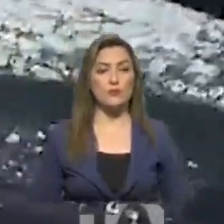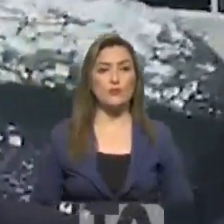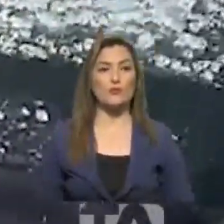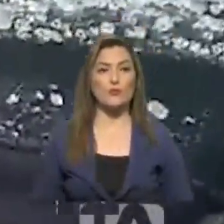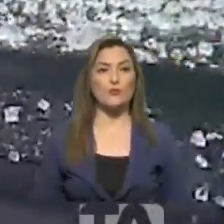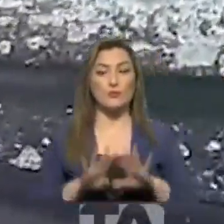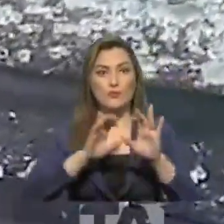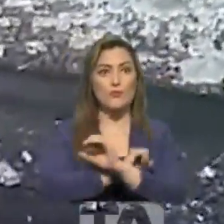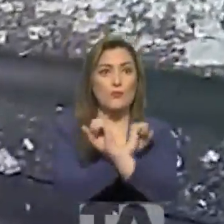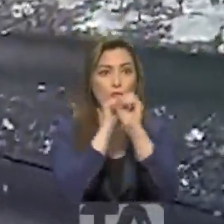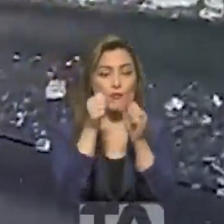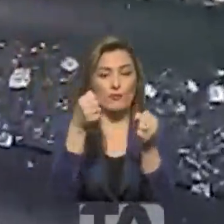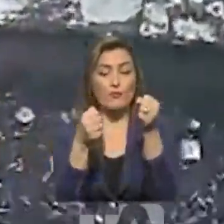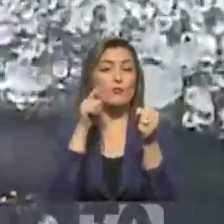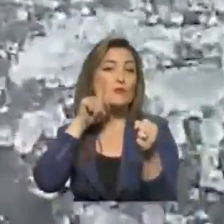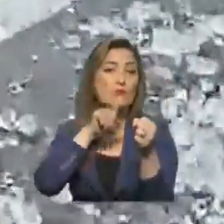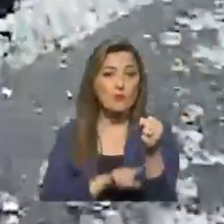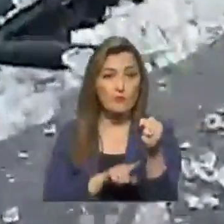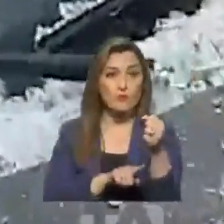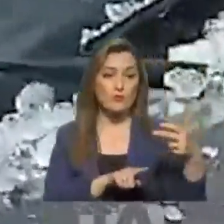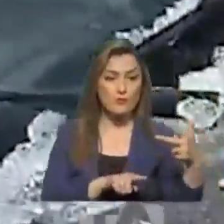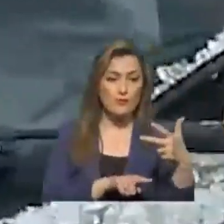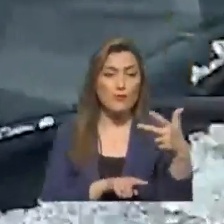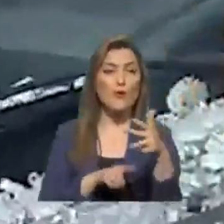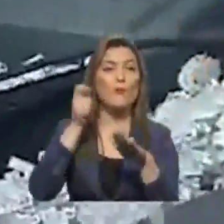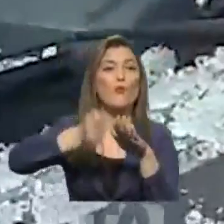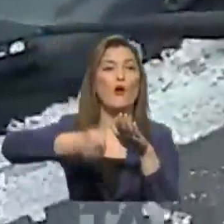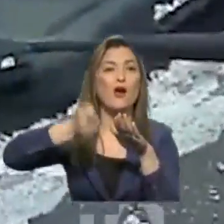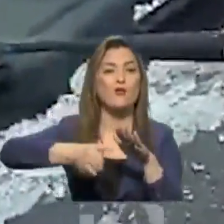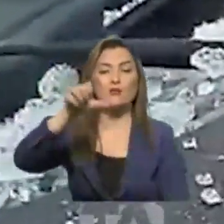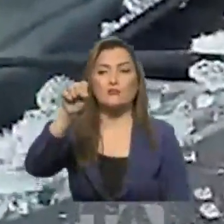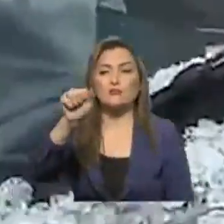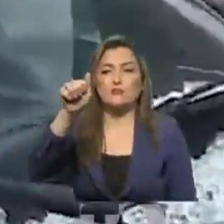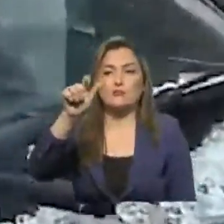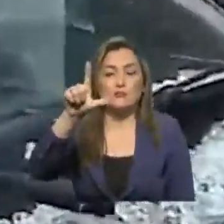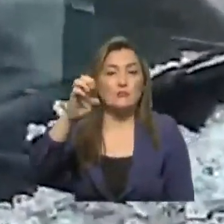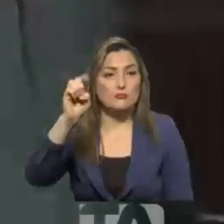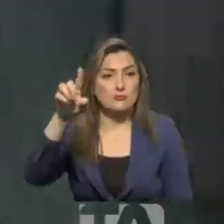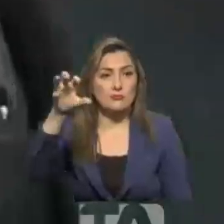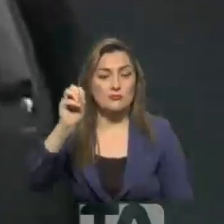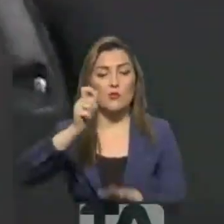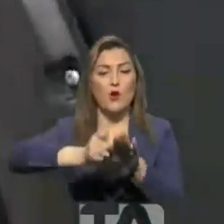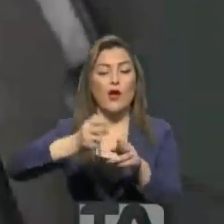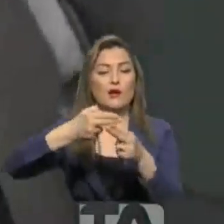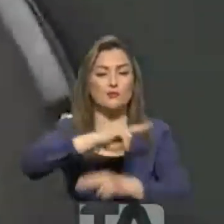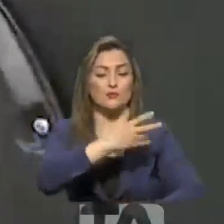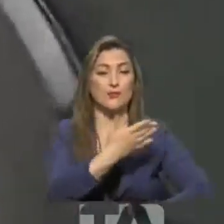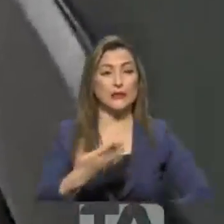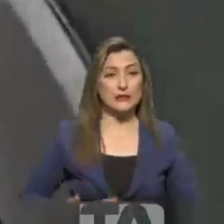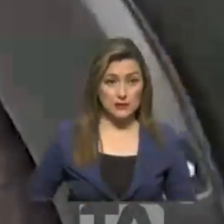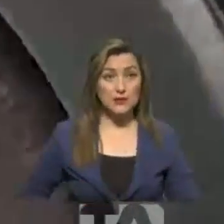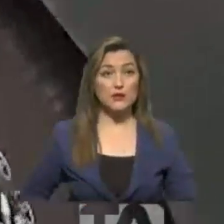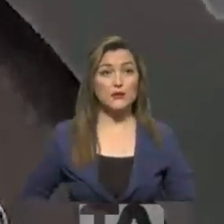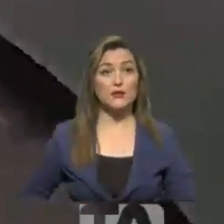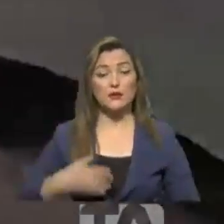Pasadas las 9 de la mañana, la camioneta negra en la que se movilizaba Harrison Salcedo, abogado del ex vicepresidente Jorge Glass, en los casos Sobornos y